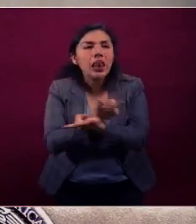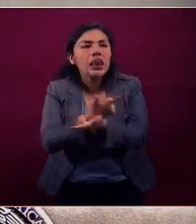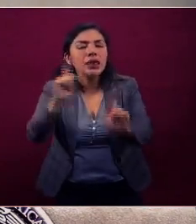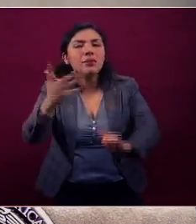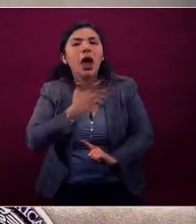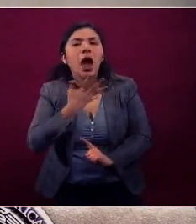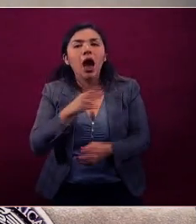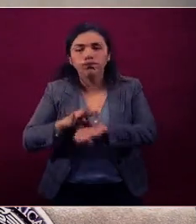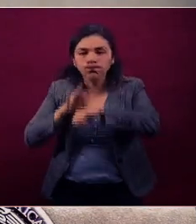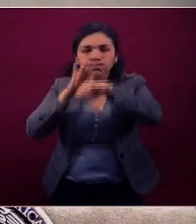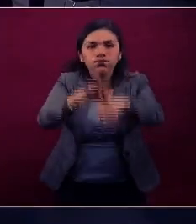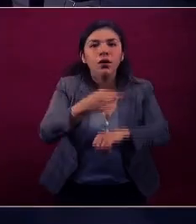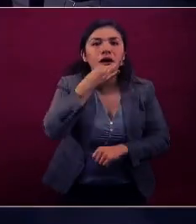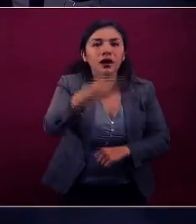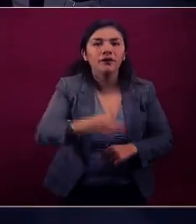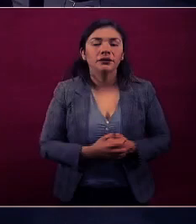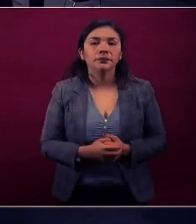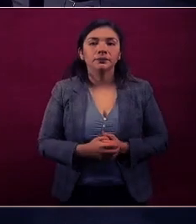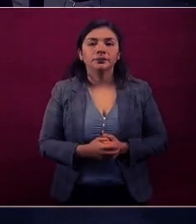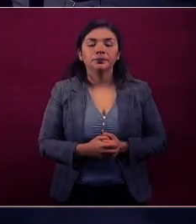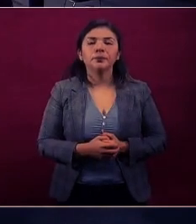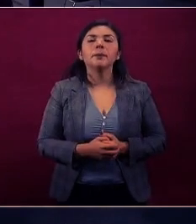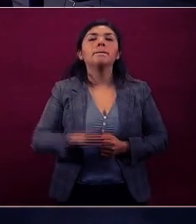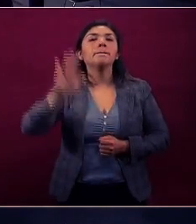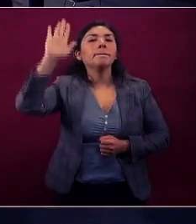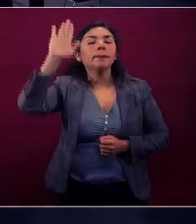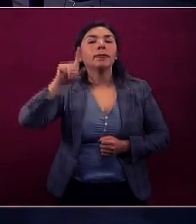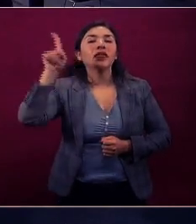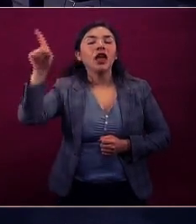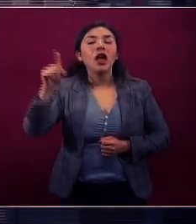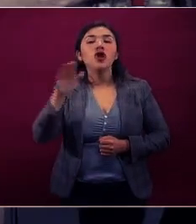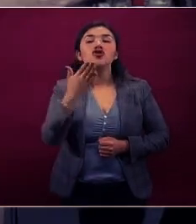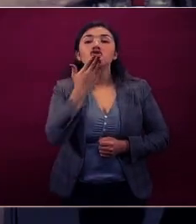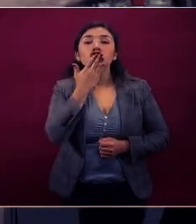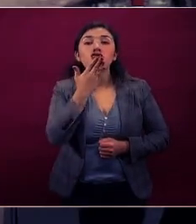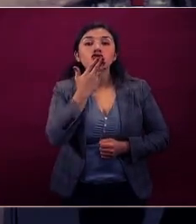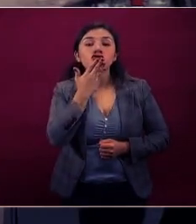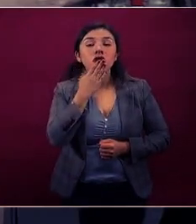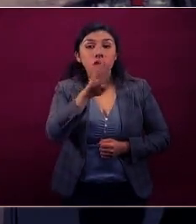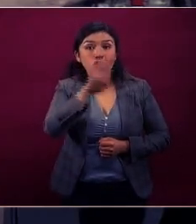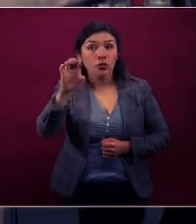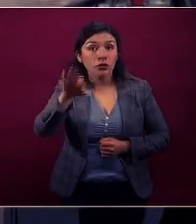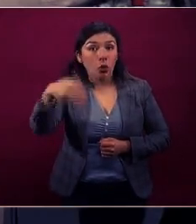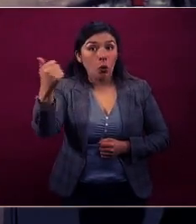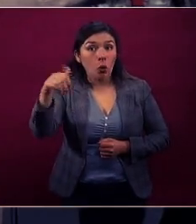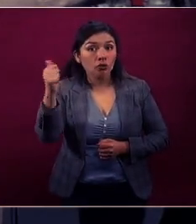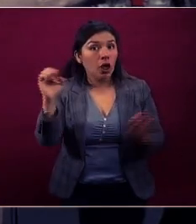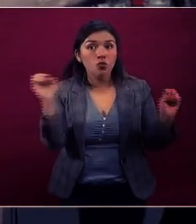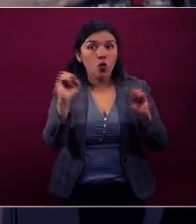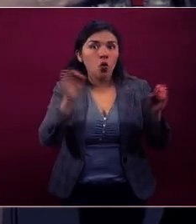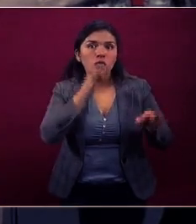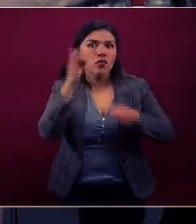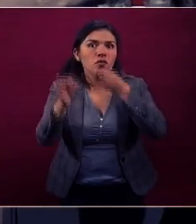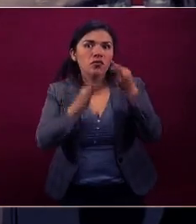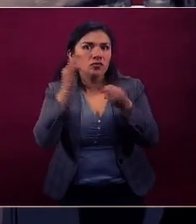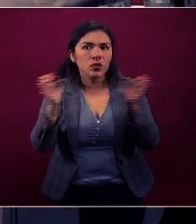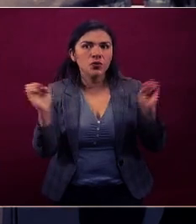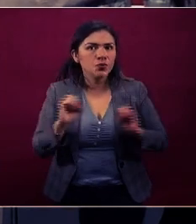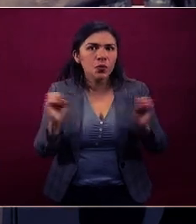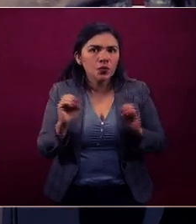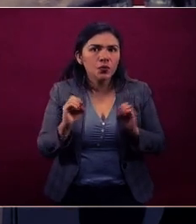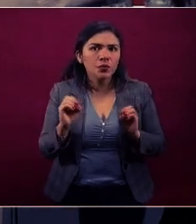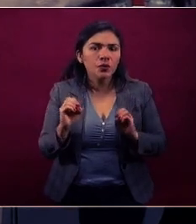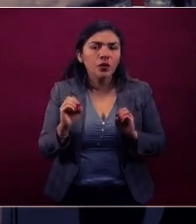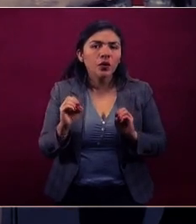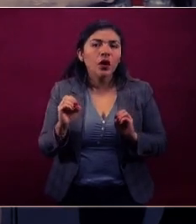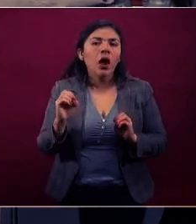disponible. En el caso de Sonora, el 911 no fue anunciado de esta manera, y hay